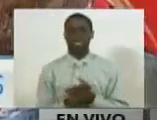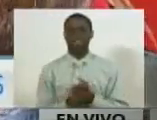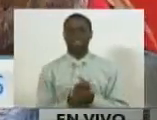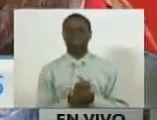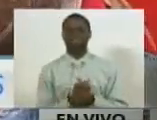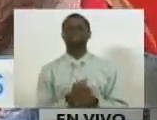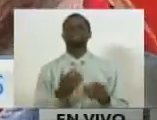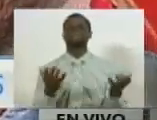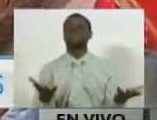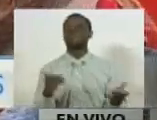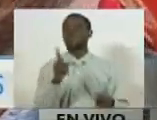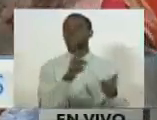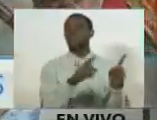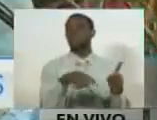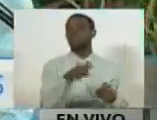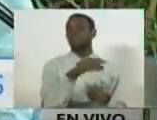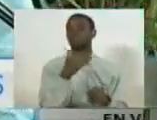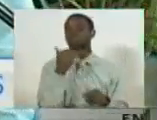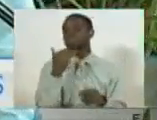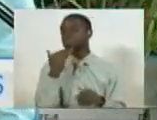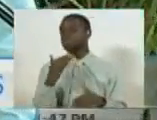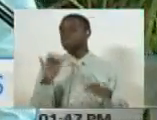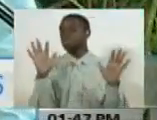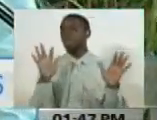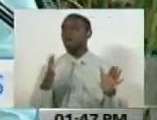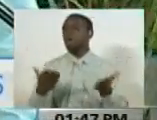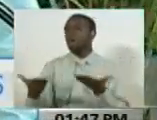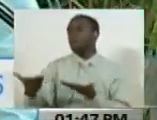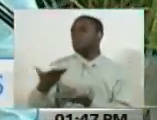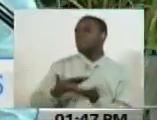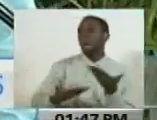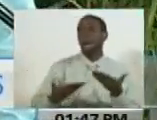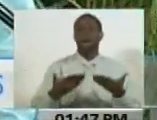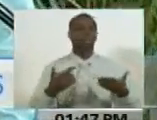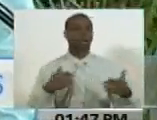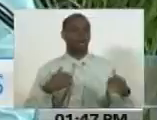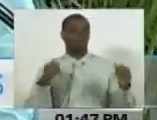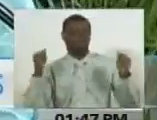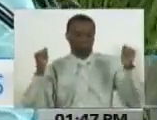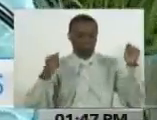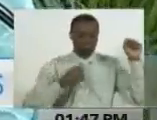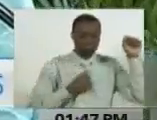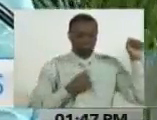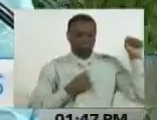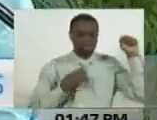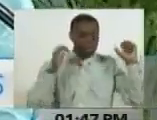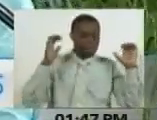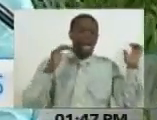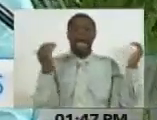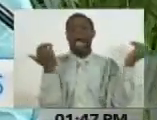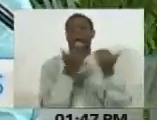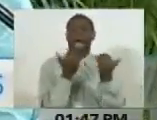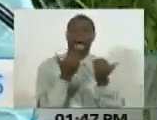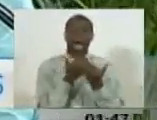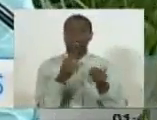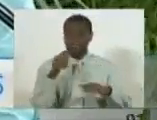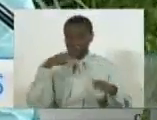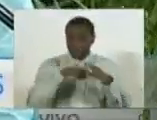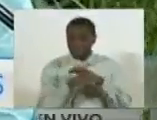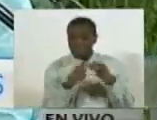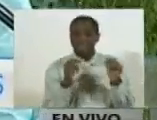Matiné, ¿vale? Para uno compartir, ¿verdad? Mover el esqueleto, reírse bastante, porque uno se ríe en los